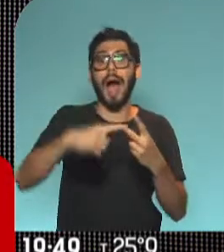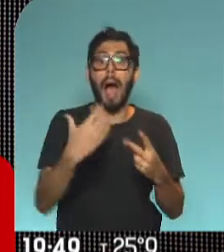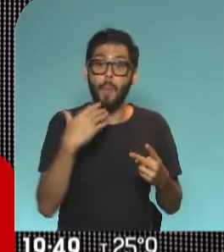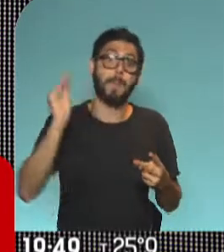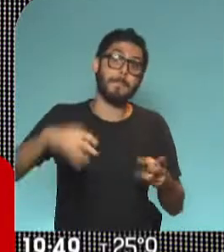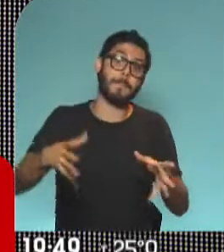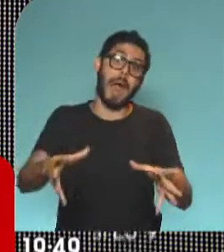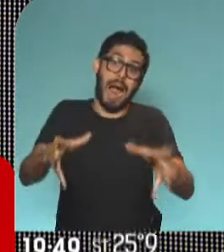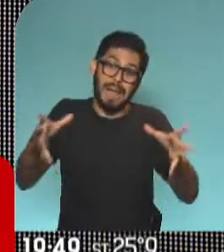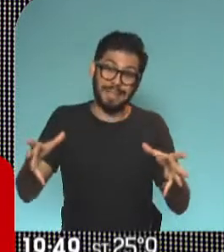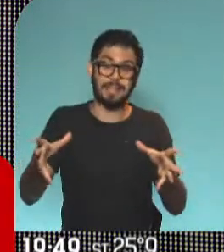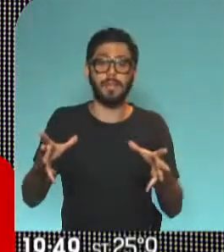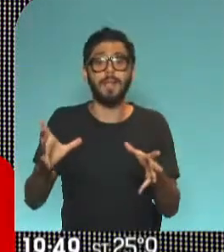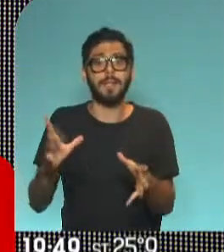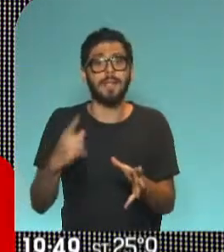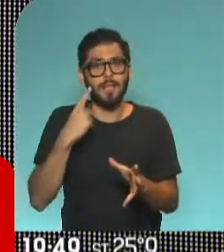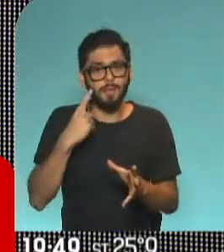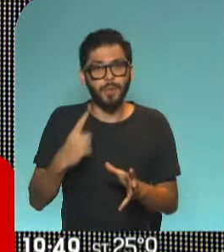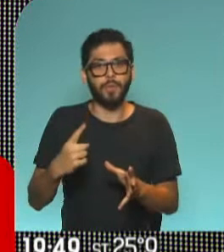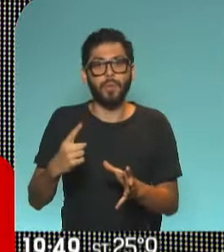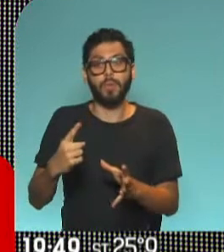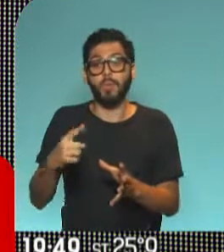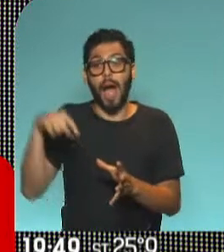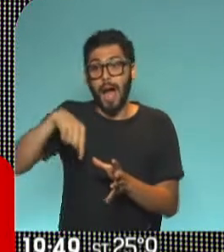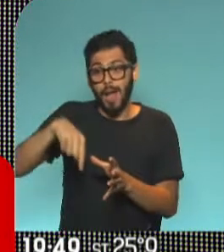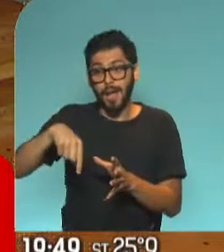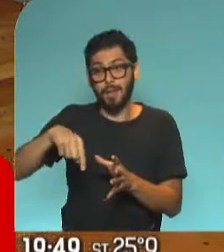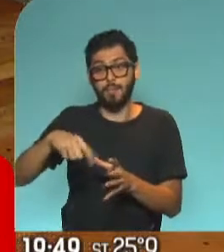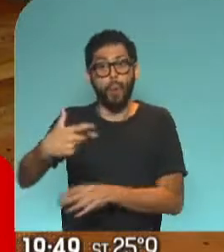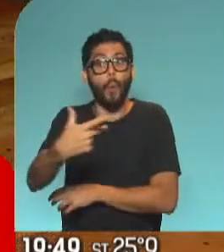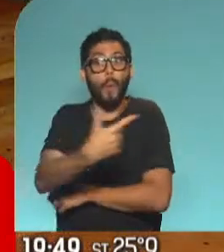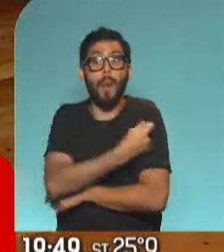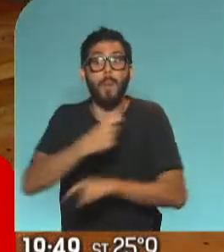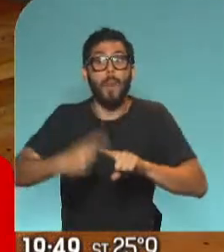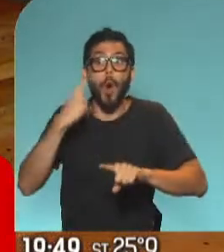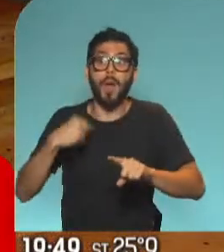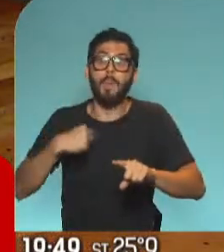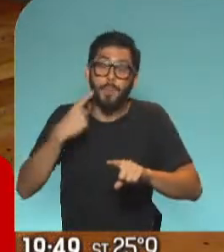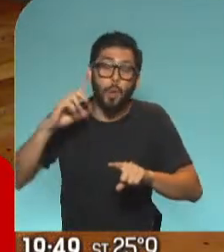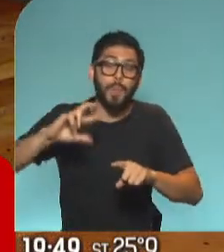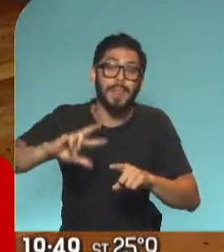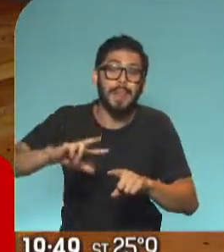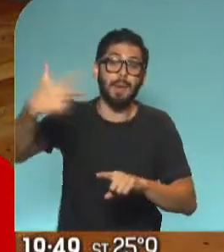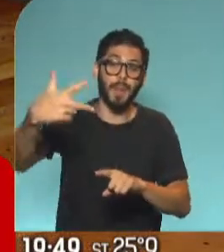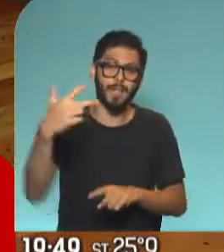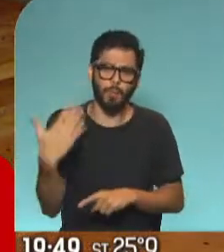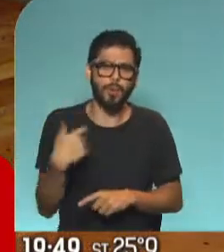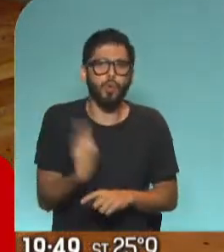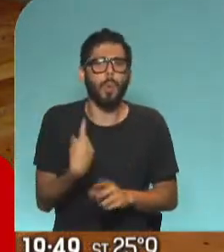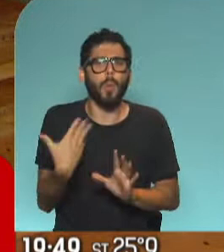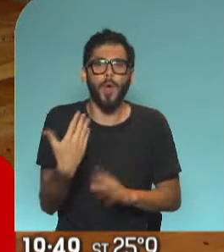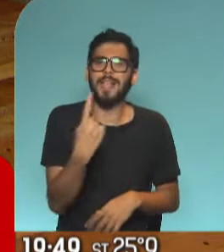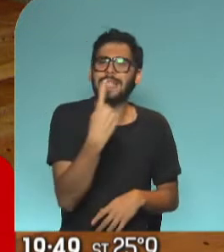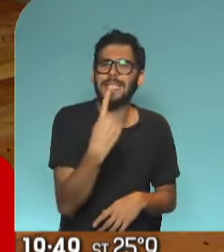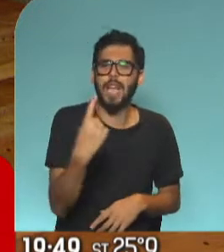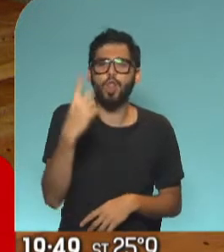abril, nosotros estamos en condiciones de prácticamente triplicar el ritmo. Nosotros estamos en condiciones de aplicar 120.000 por